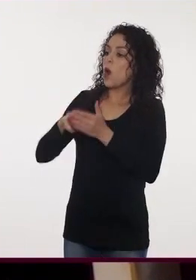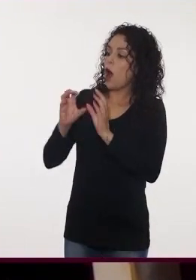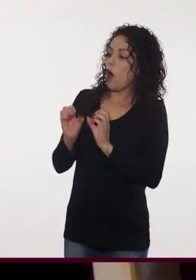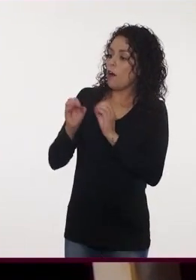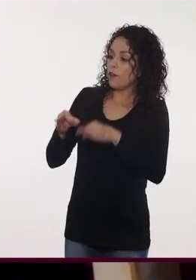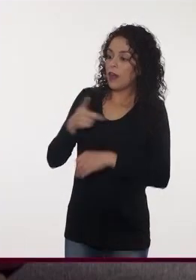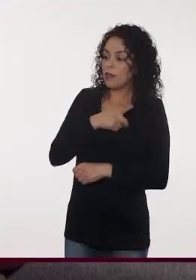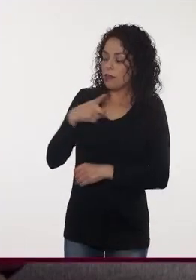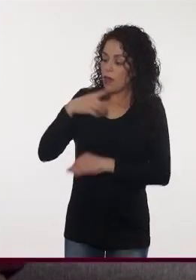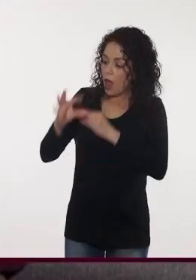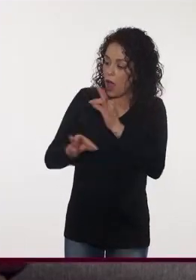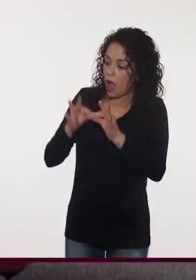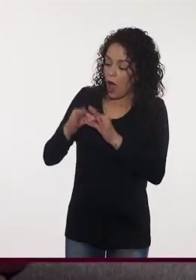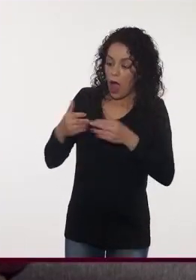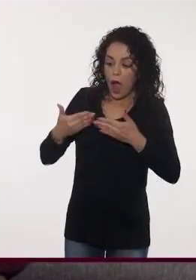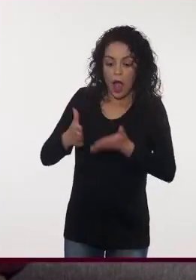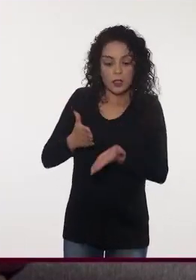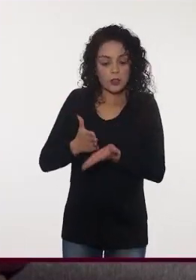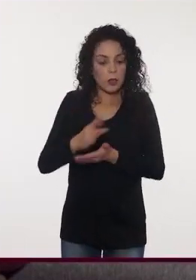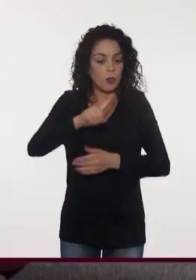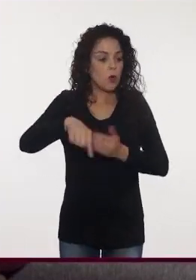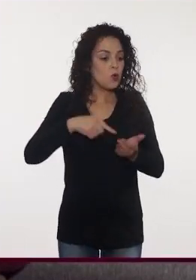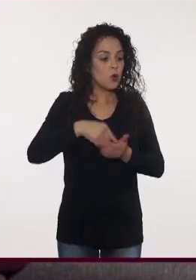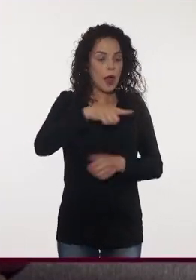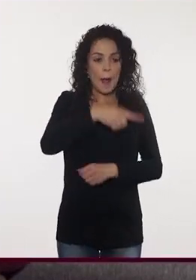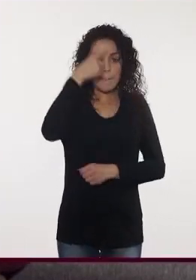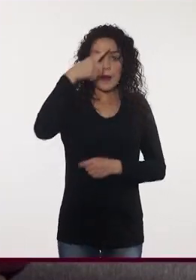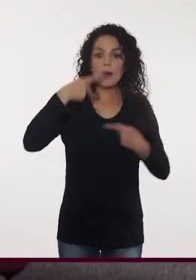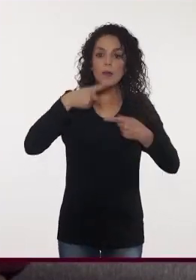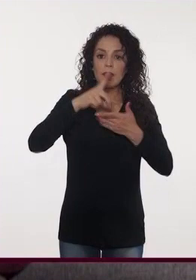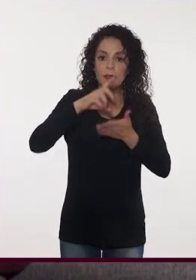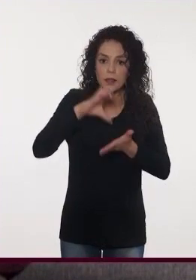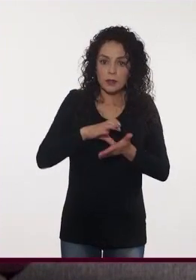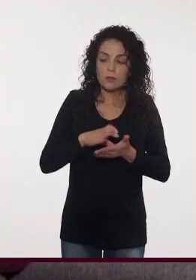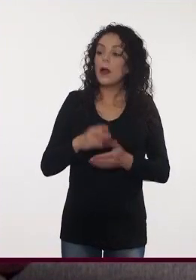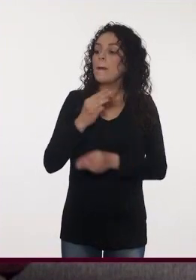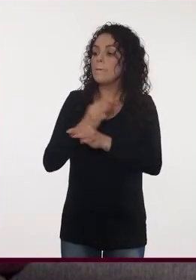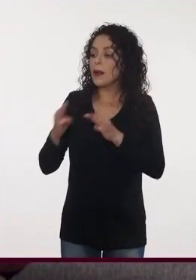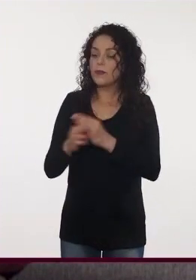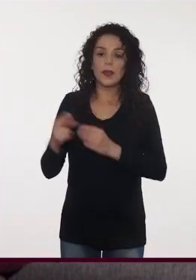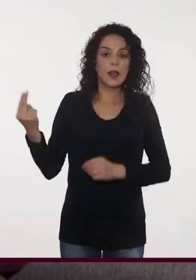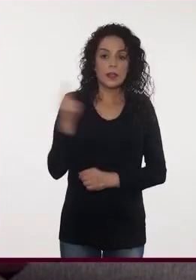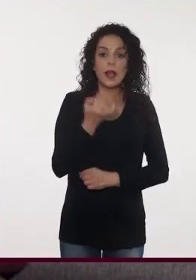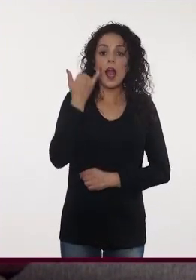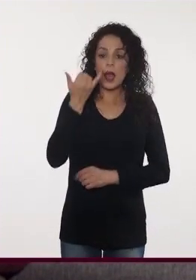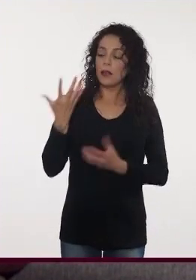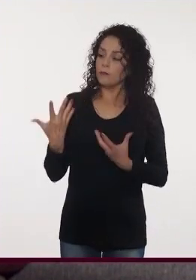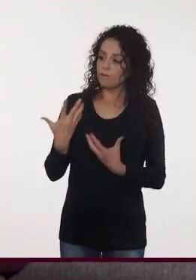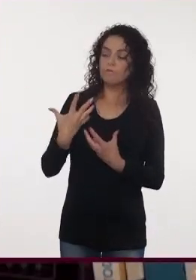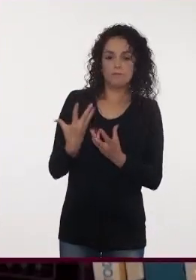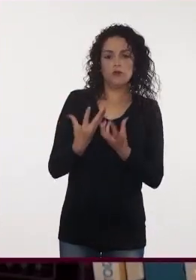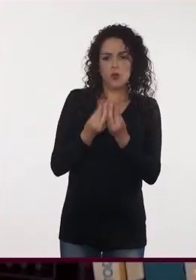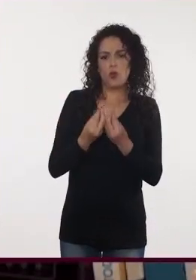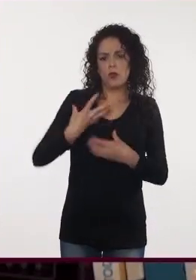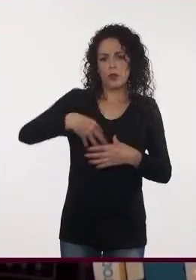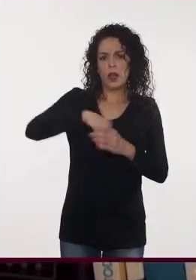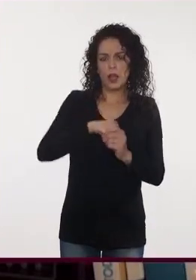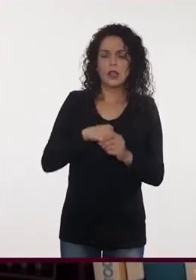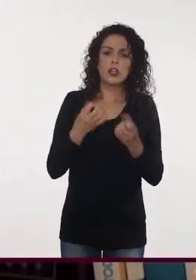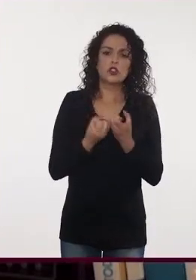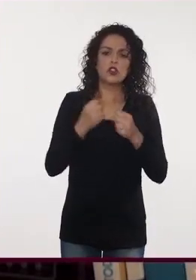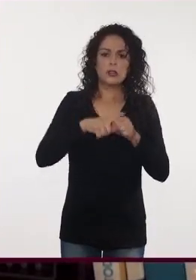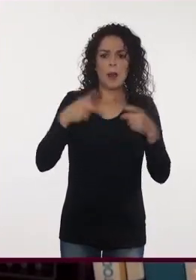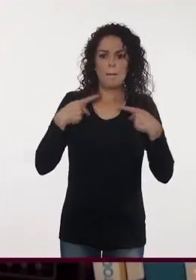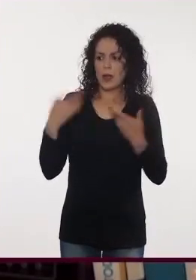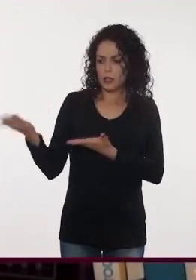con la accesibilidad a los espacios, las herramientas de trabajo y a la integración social de estas personas.